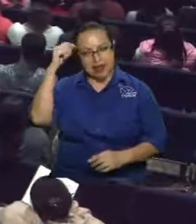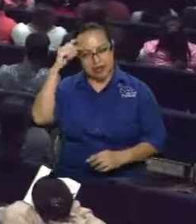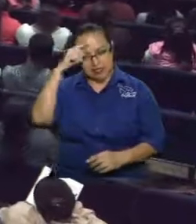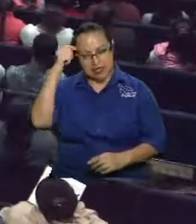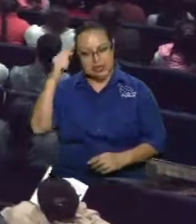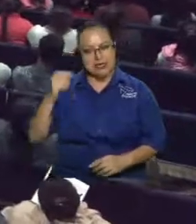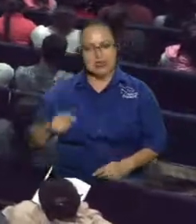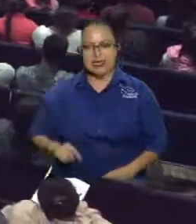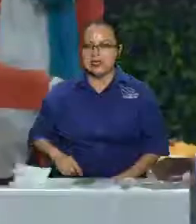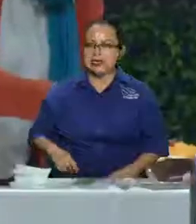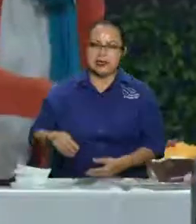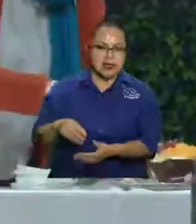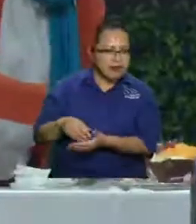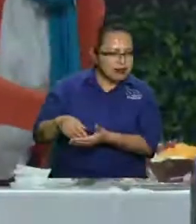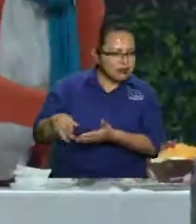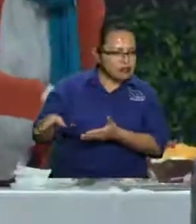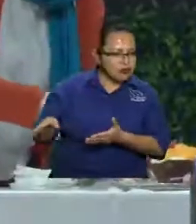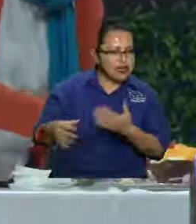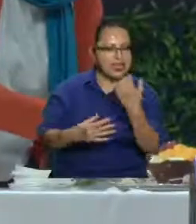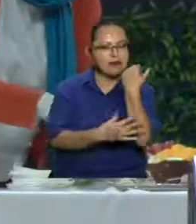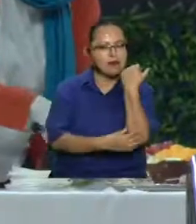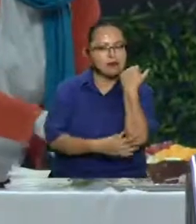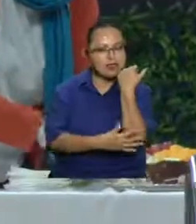deje de ser pobre. Primero en su corazón.